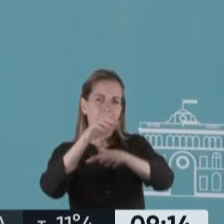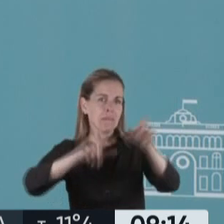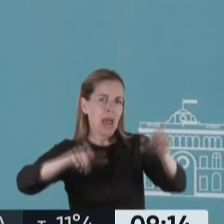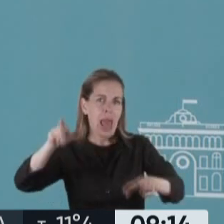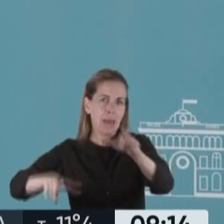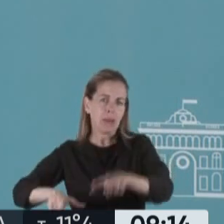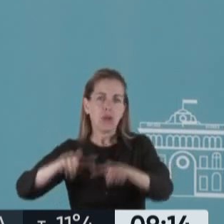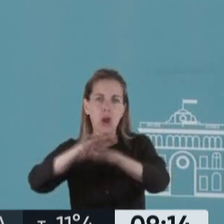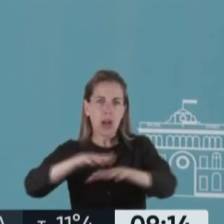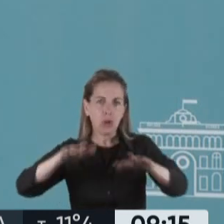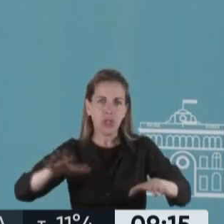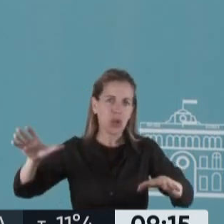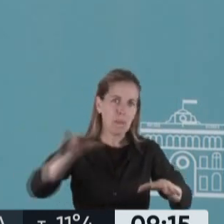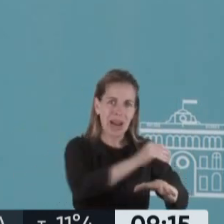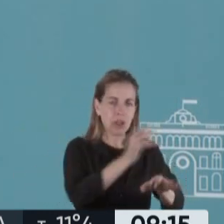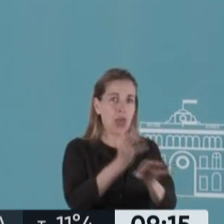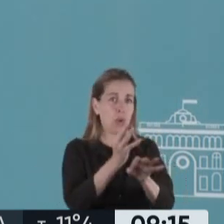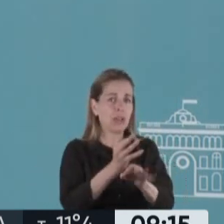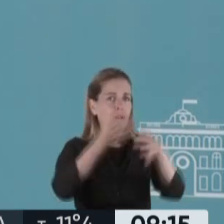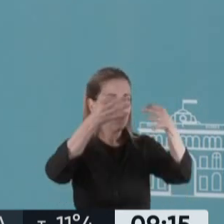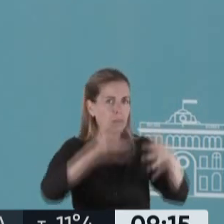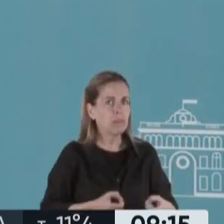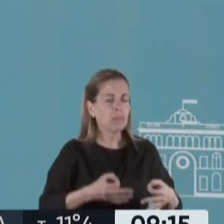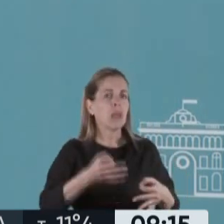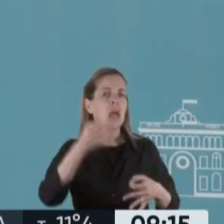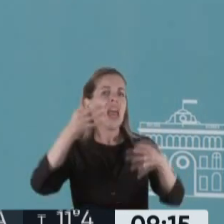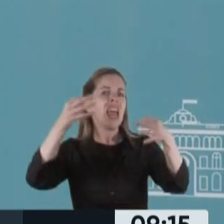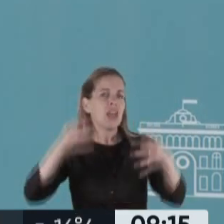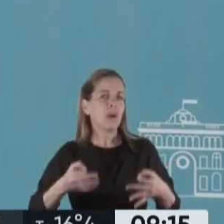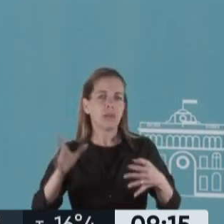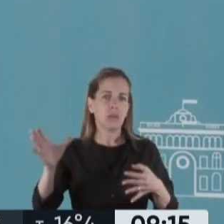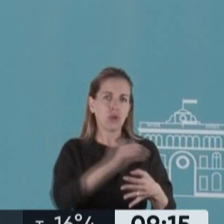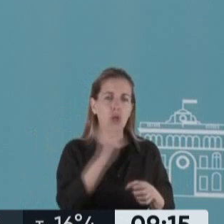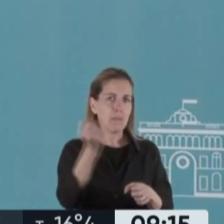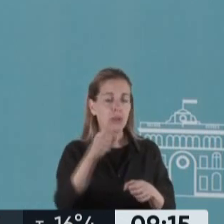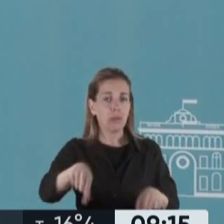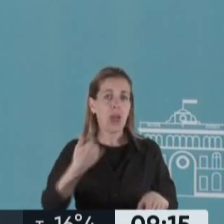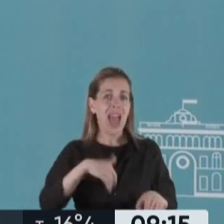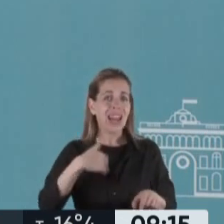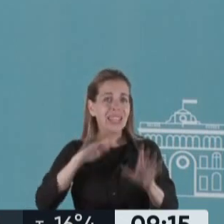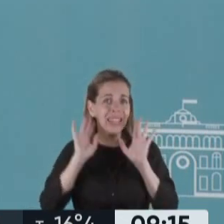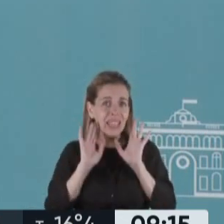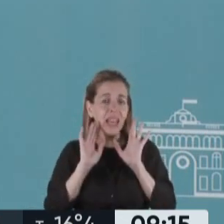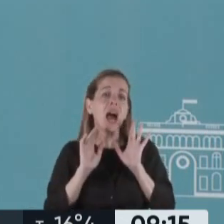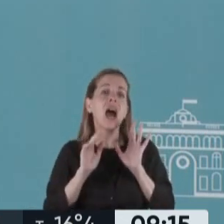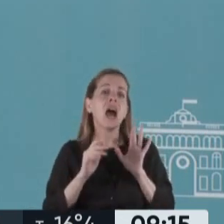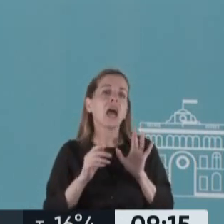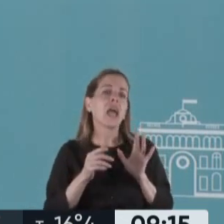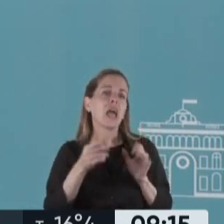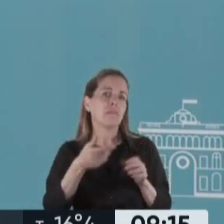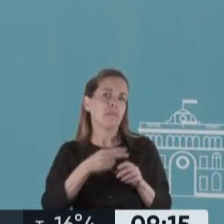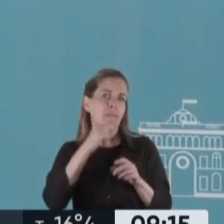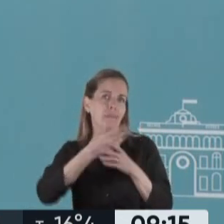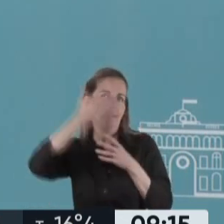niños y de las niñas, no es solamente la educación formal, es también la educación informal. Y que en un país como la Argentina, donde se cometió un intento